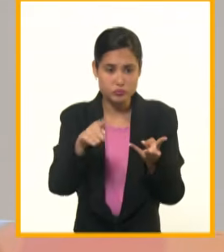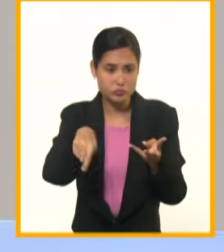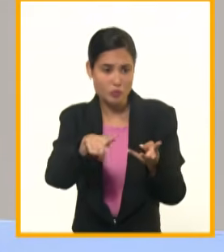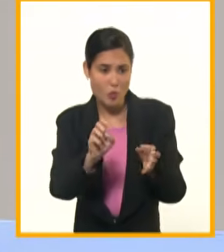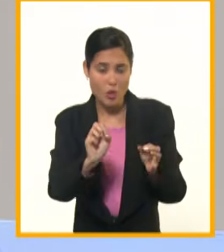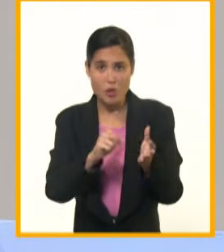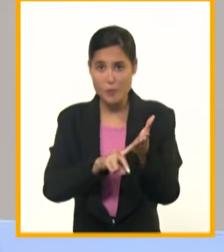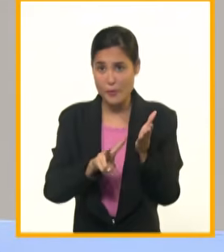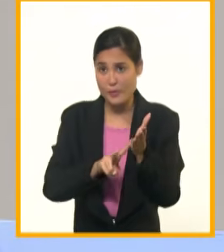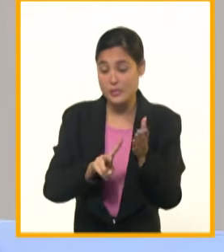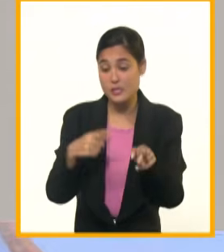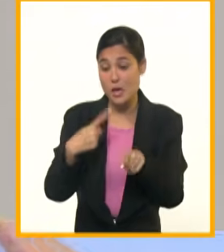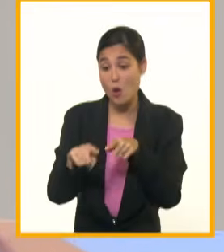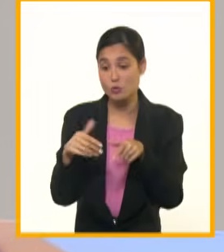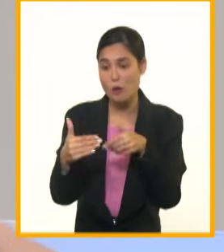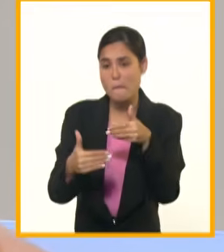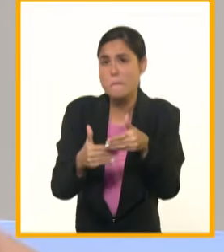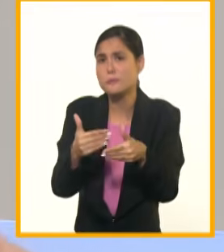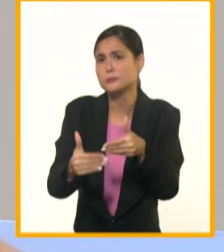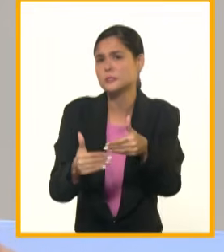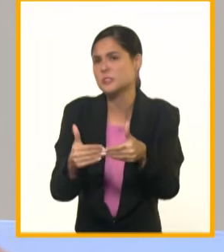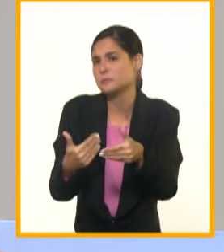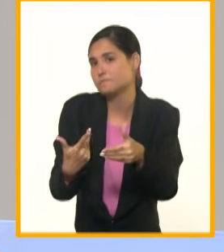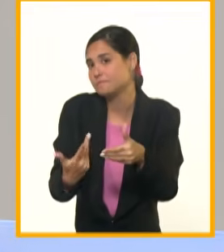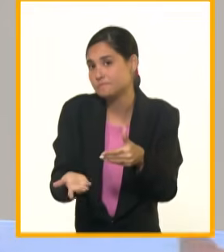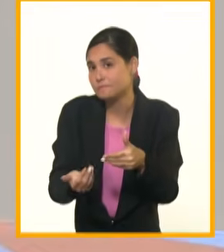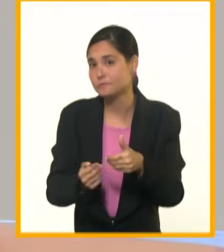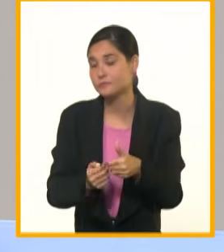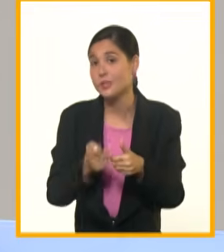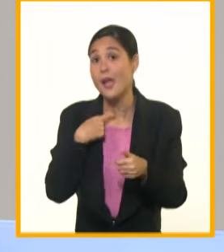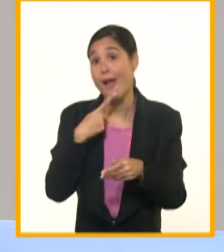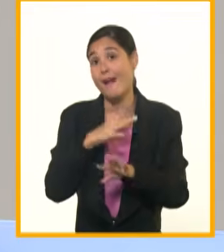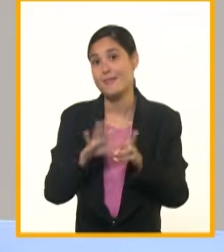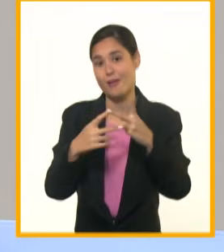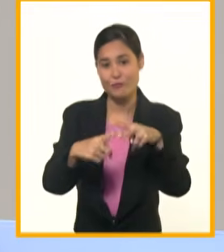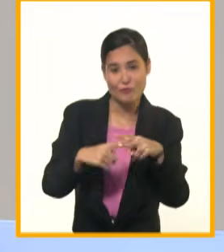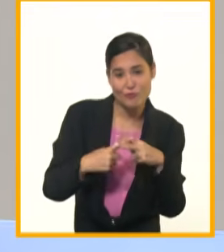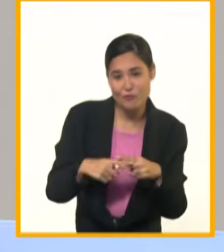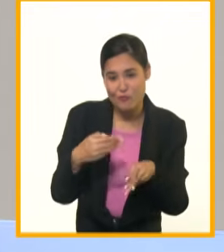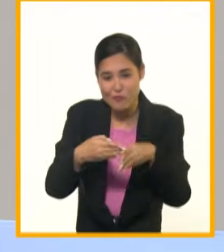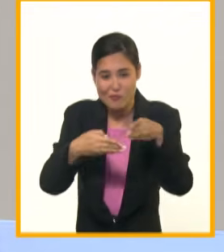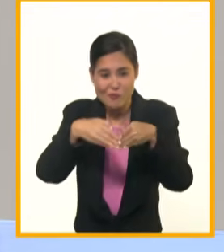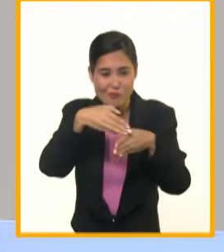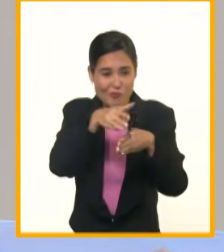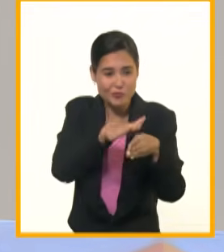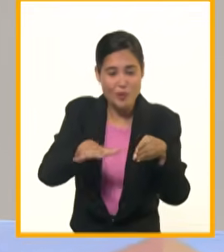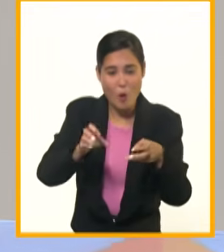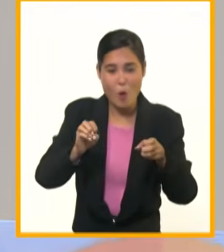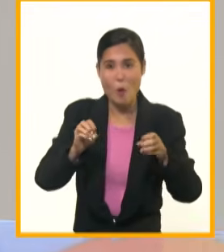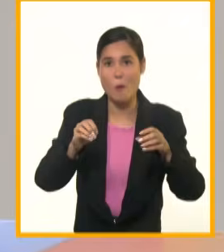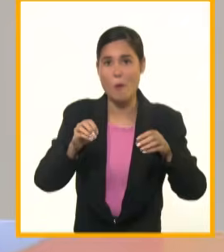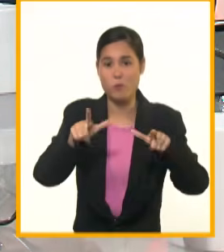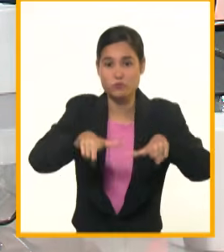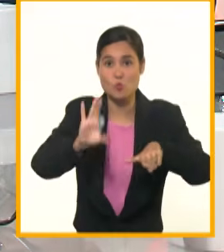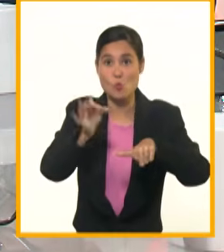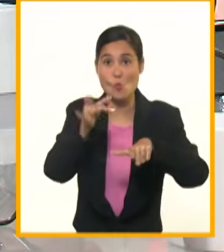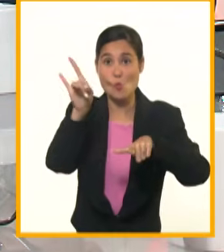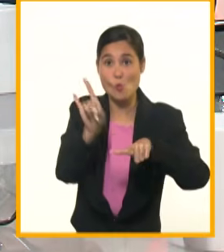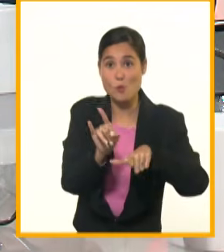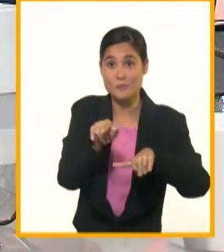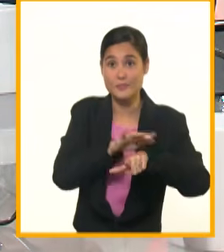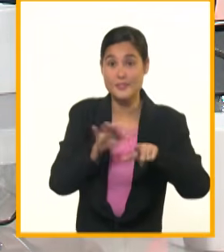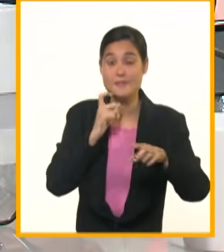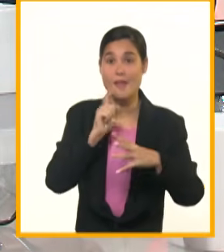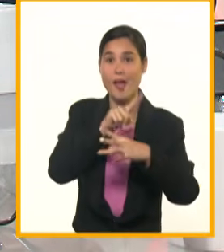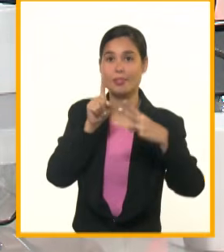proceso que se está llevando a cabo de construcción de los parques solares fotovoltaicos, de los cuales ya hay 3 que están concluidos, el de